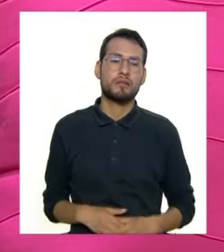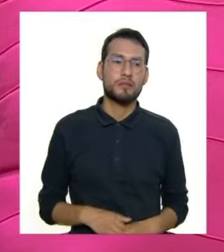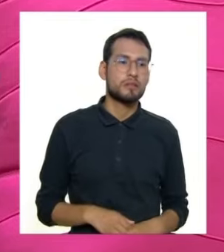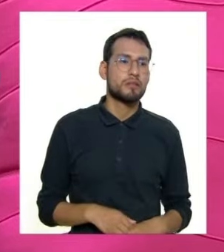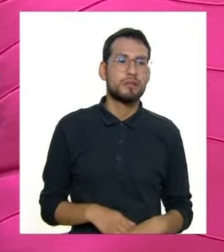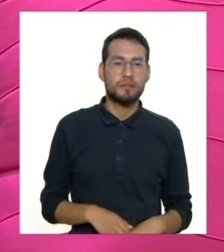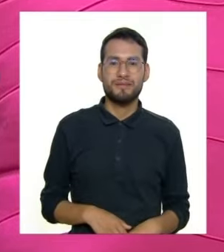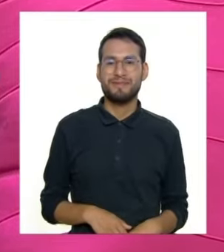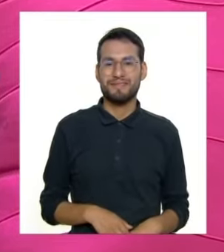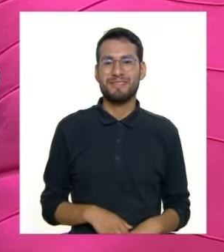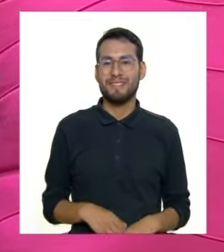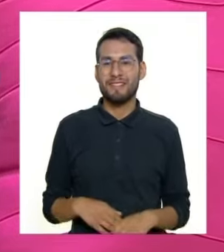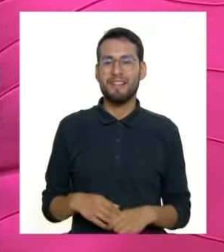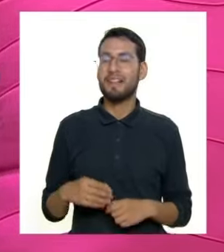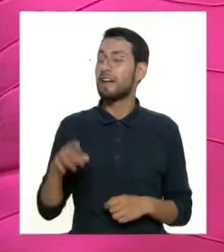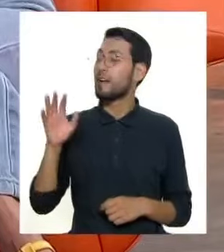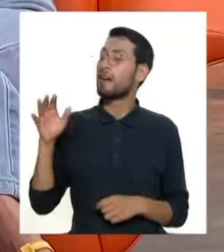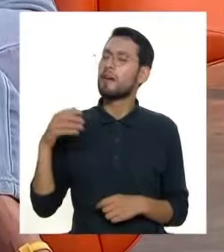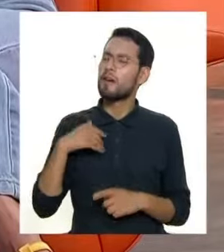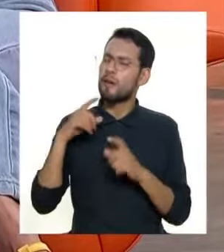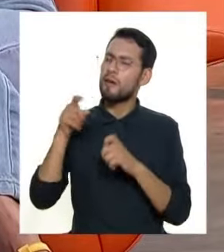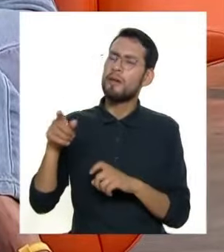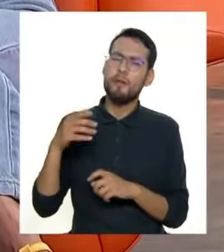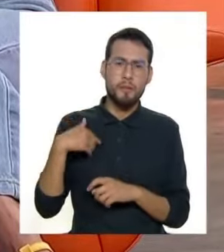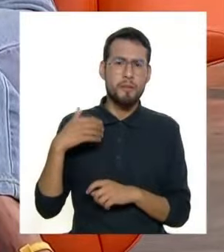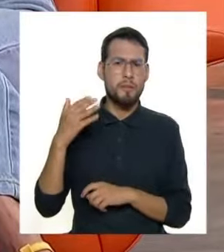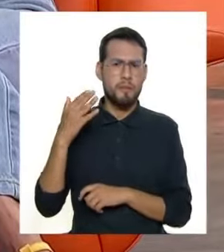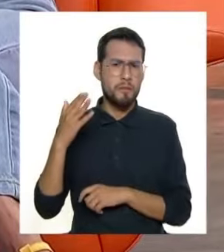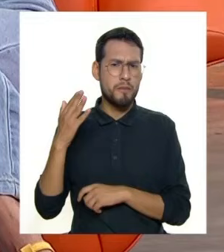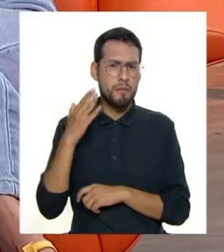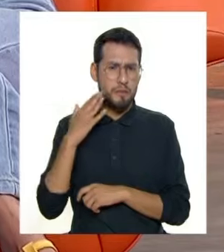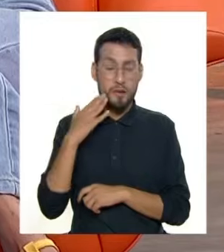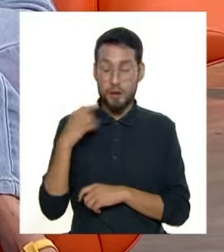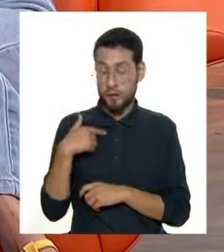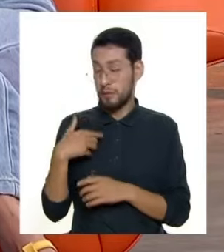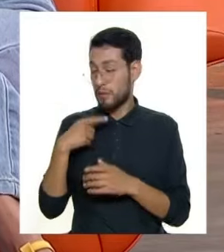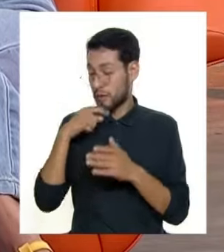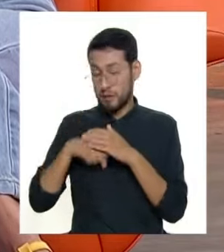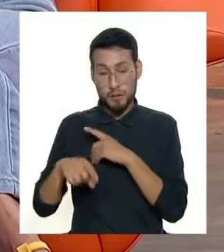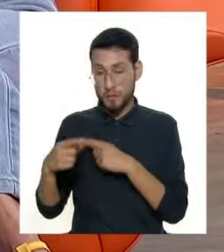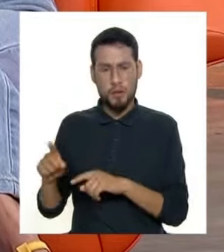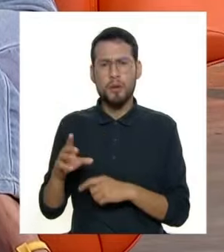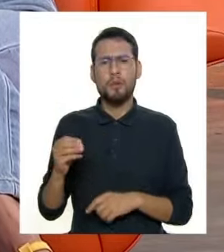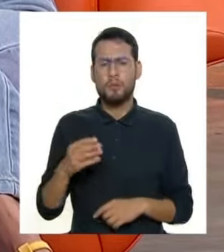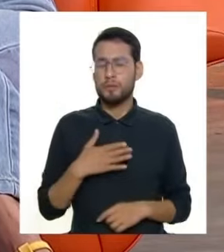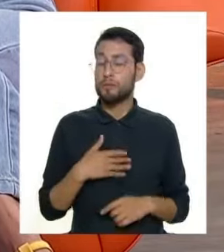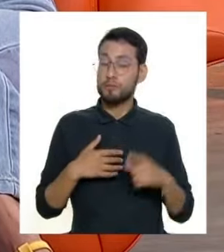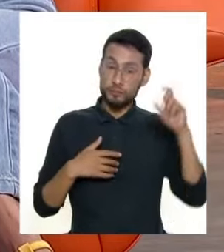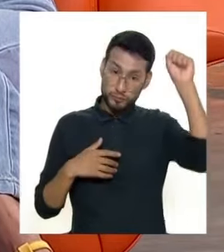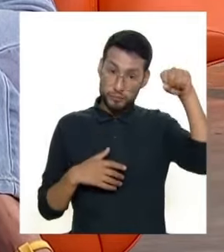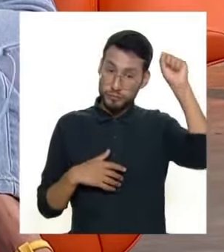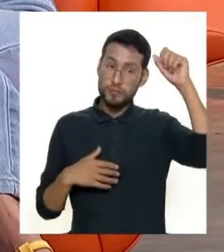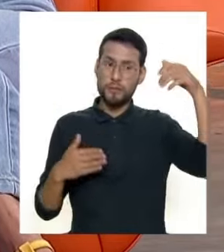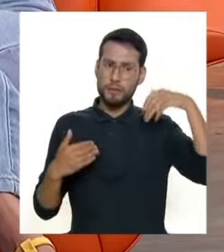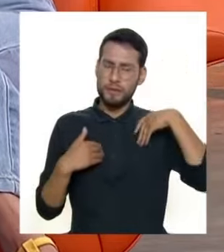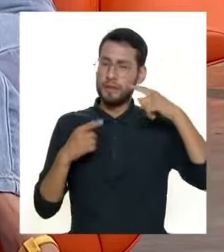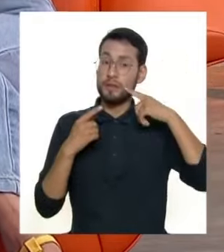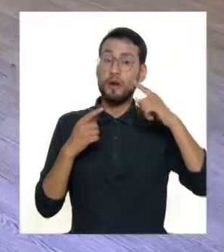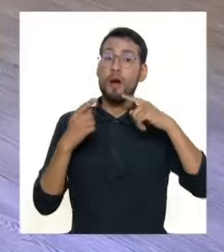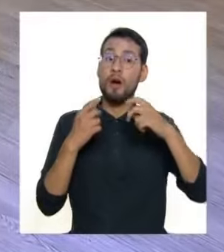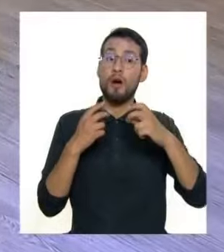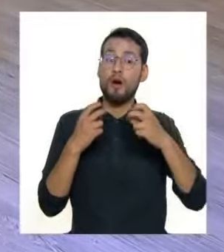no lo vea el esposo. Sí, una consulta. Yo como madre, por ejemplo, y bueno, a mis hijas no le ha pasado, pero tengo un sobrino que ya le salieron los dientes